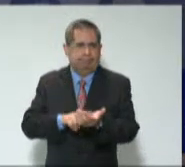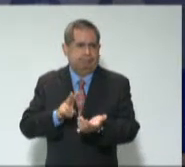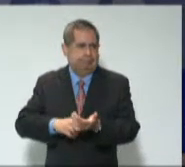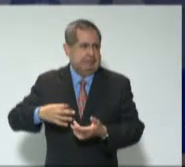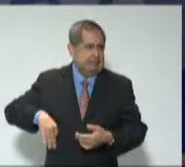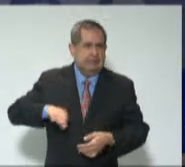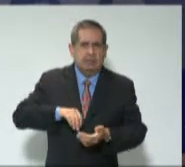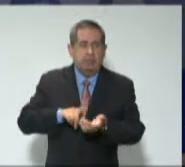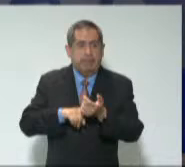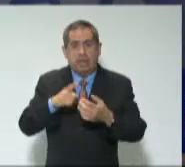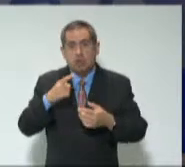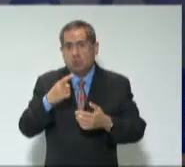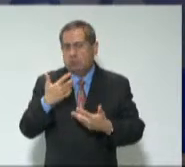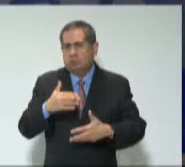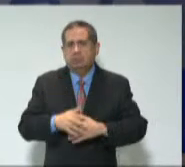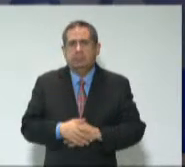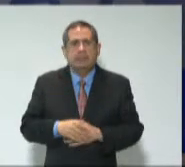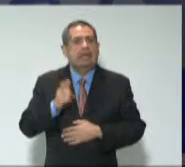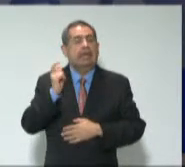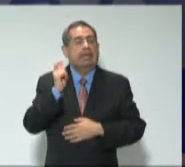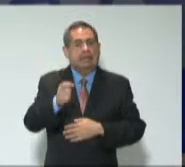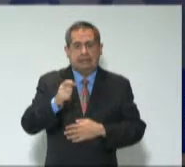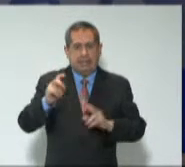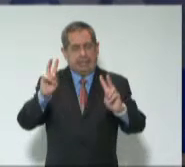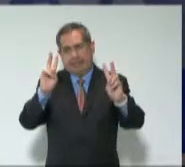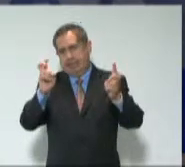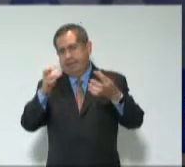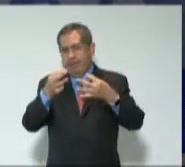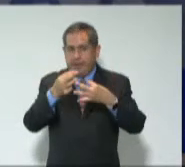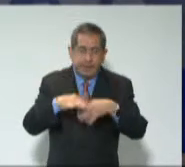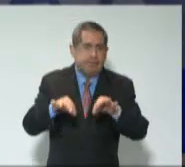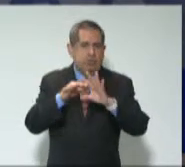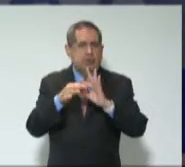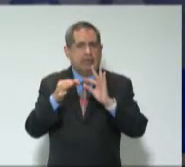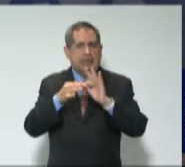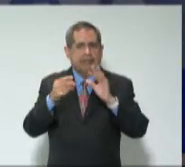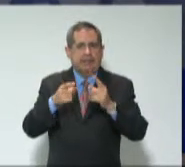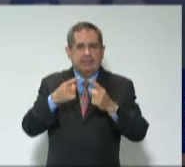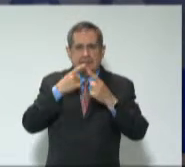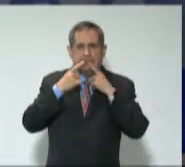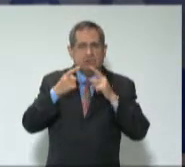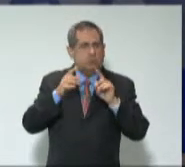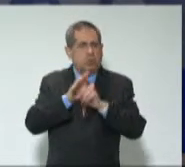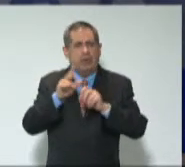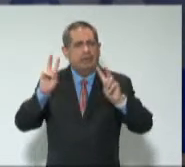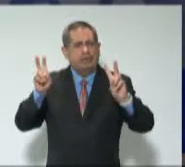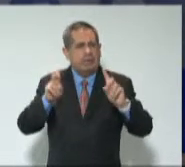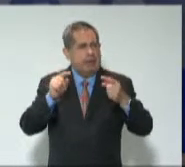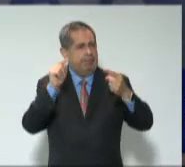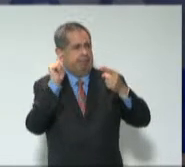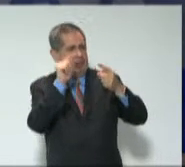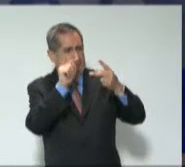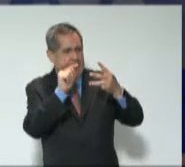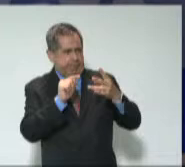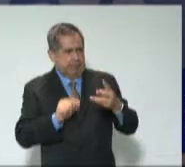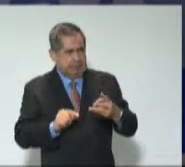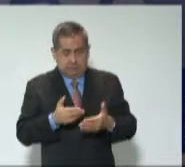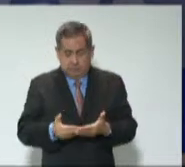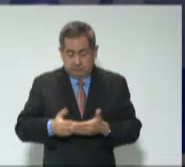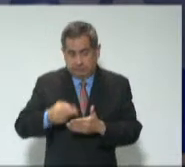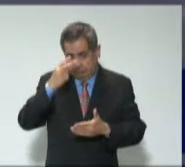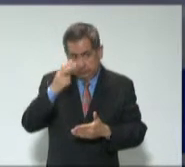interés general son los temas más prioritarios que aquejan en México y en el